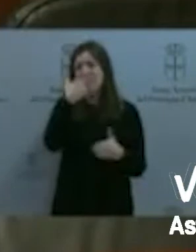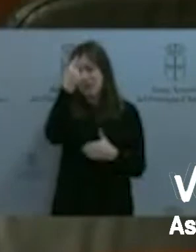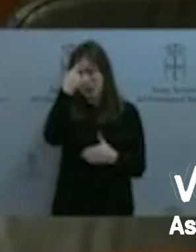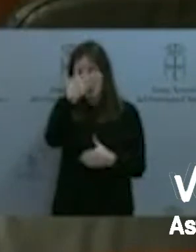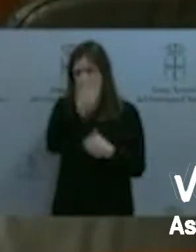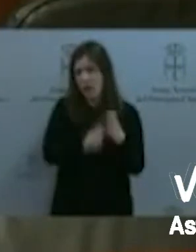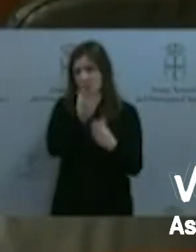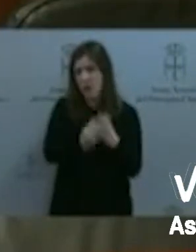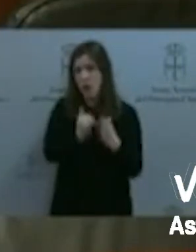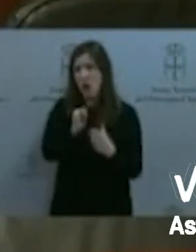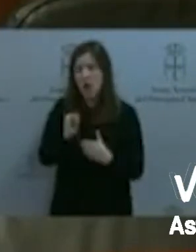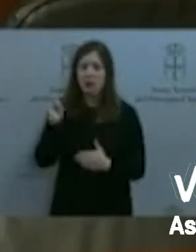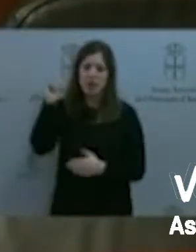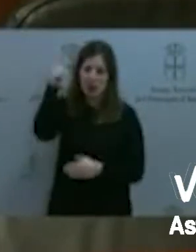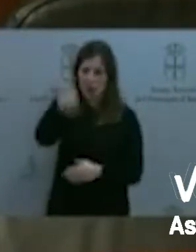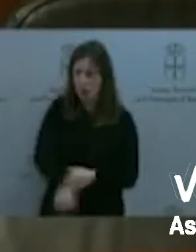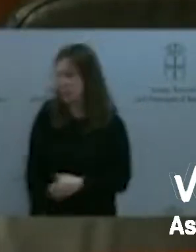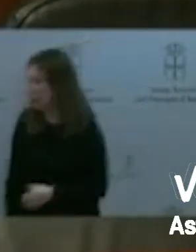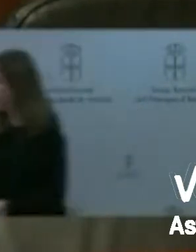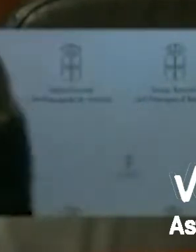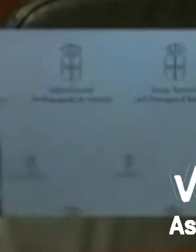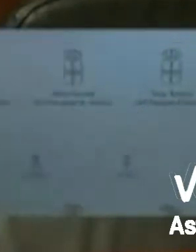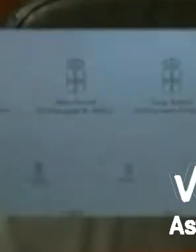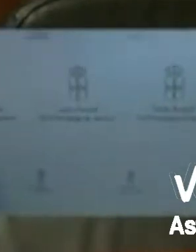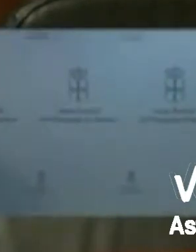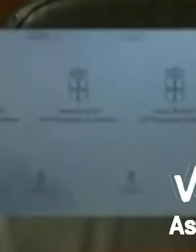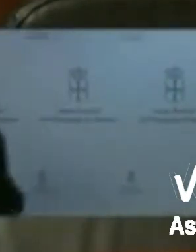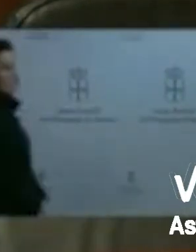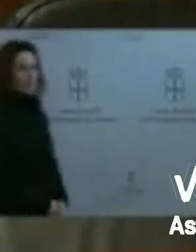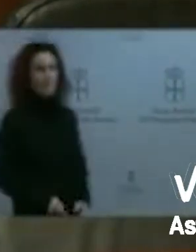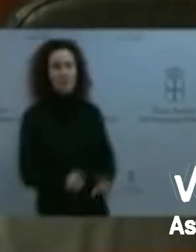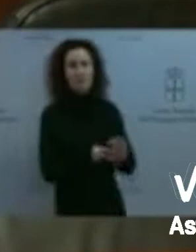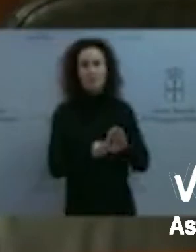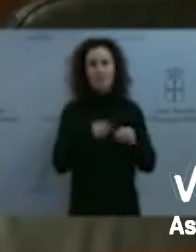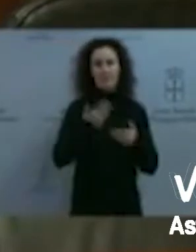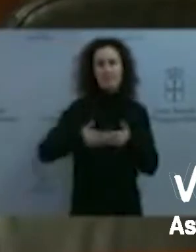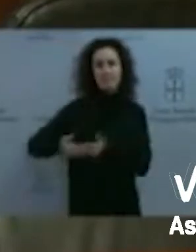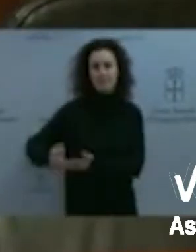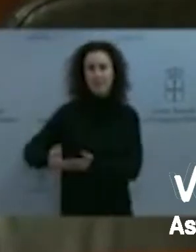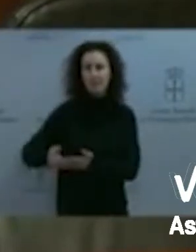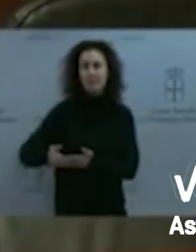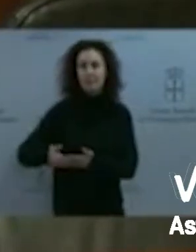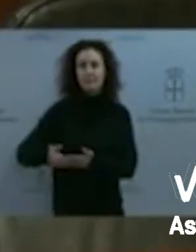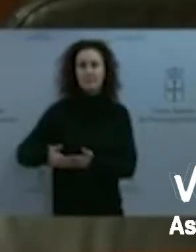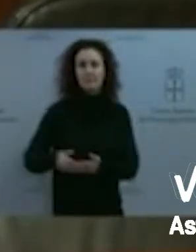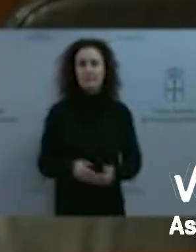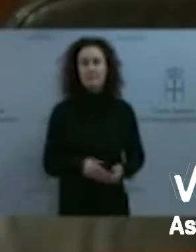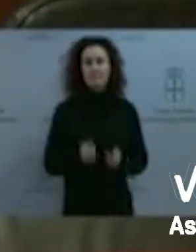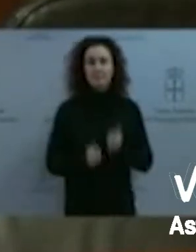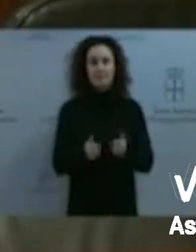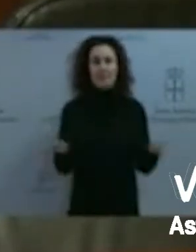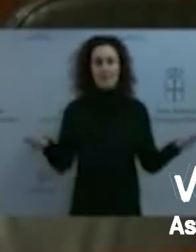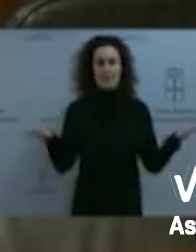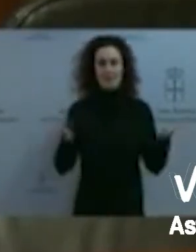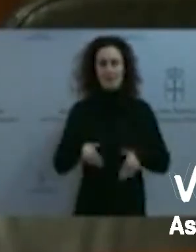Continúan las limitaciones de plazas, condiciones precarias, salarios no competitivos. Los centros de atención se encuentran alejados y resultan